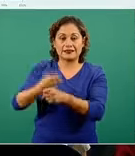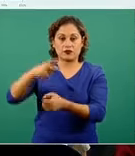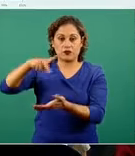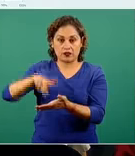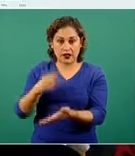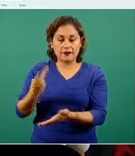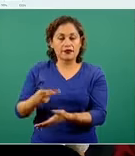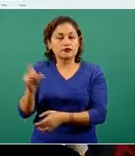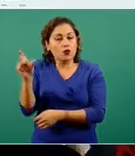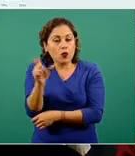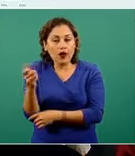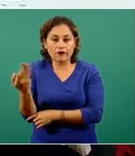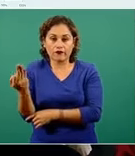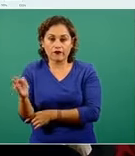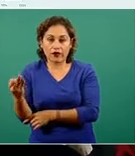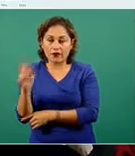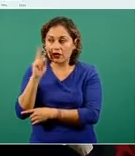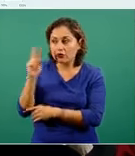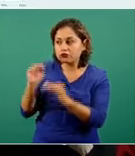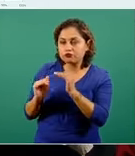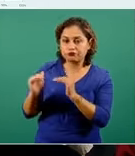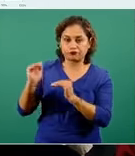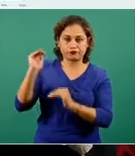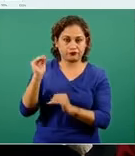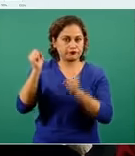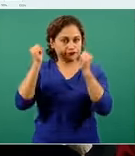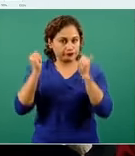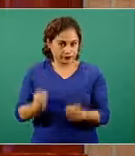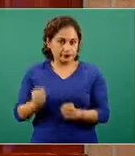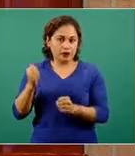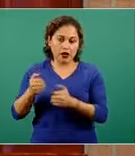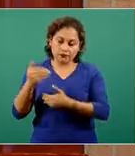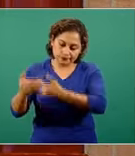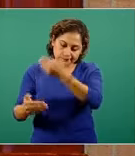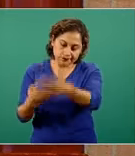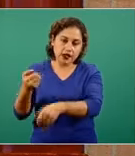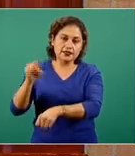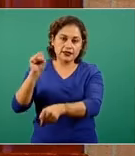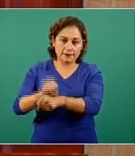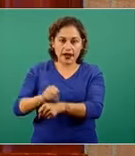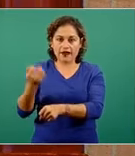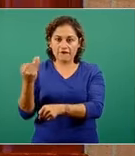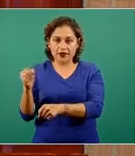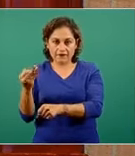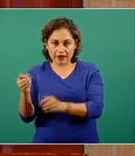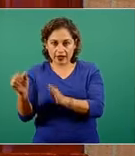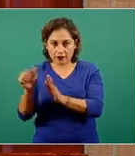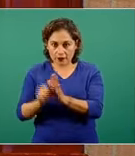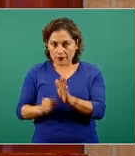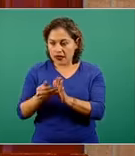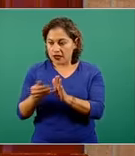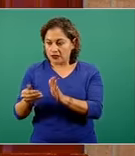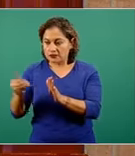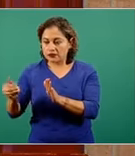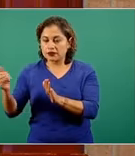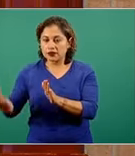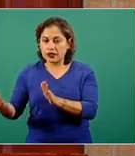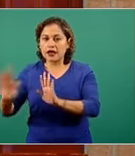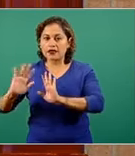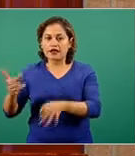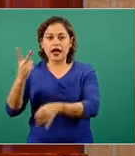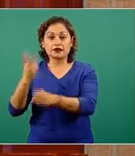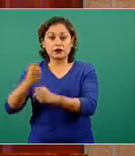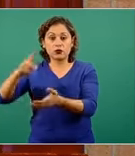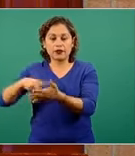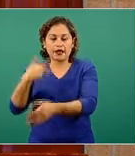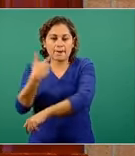de febrero y en las siguientes o subsecuentes semanas de febrero, cuando toda esta gran cantidad de segundas dosis empiecen